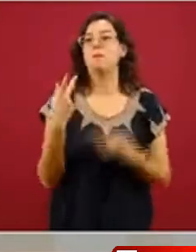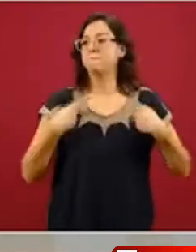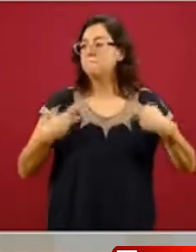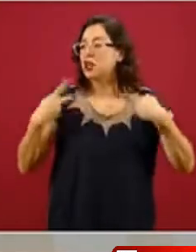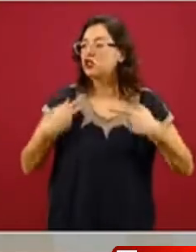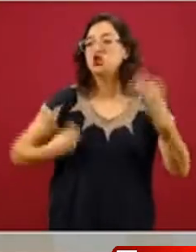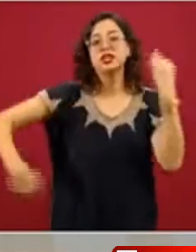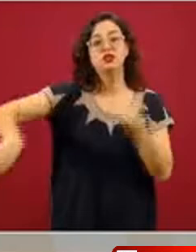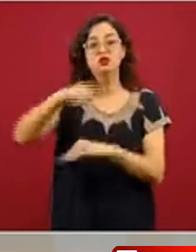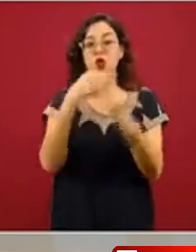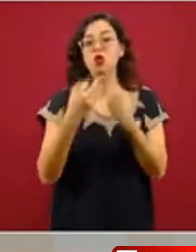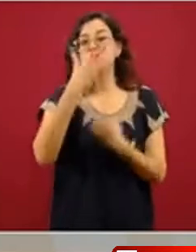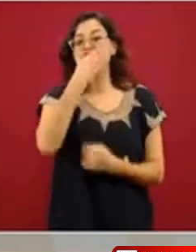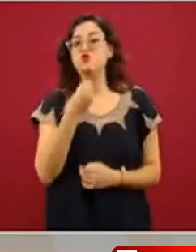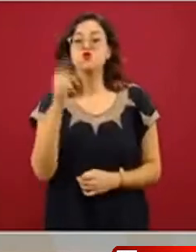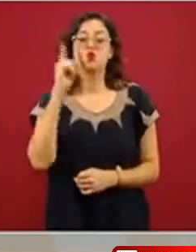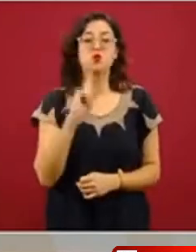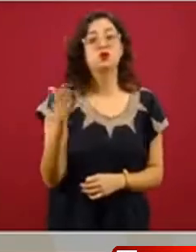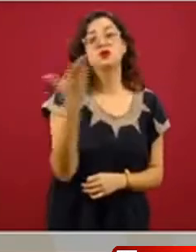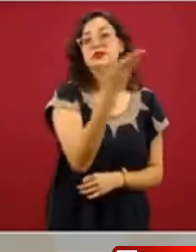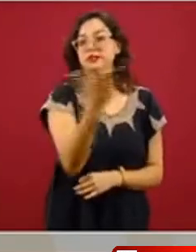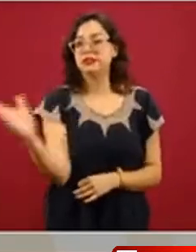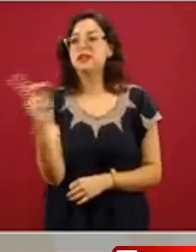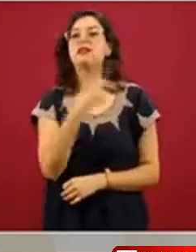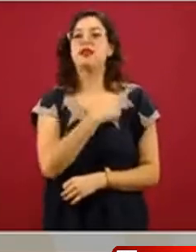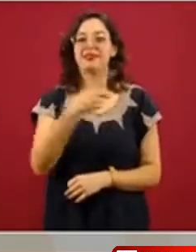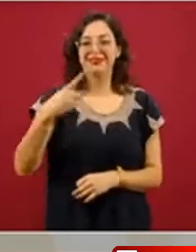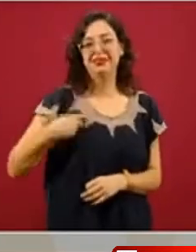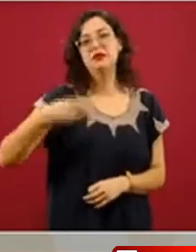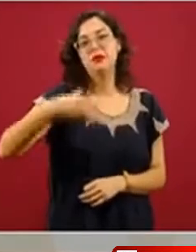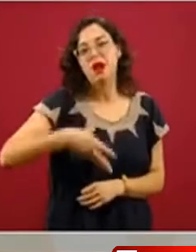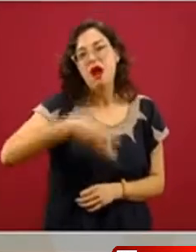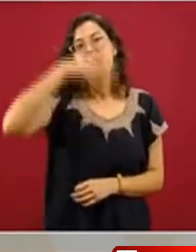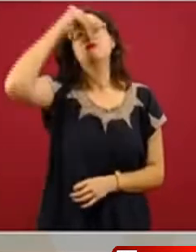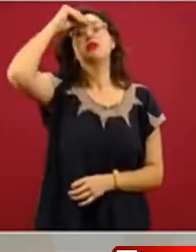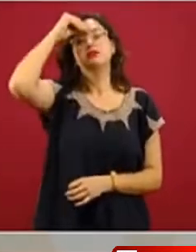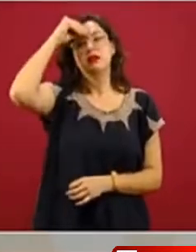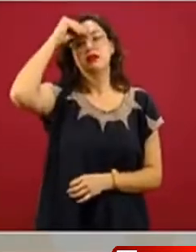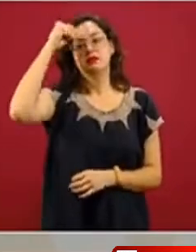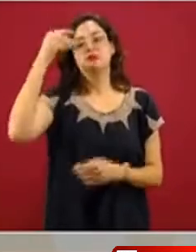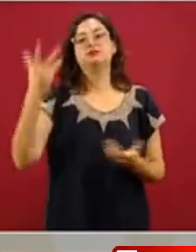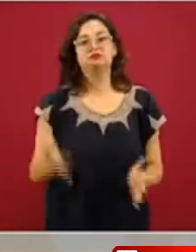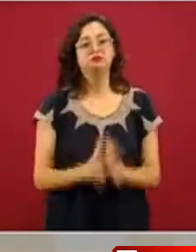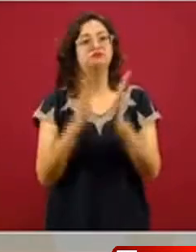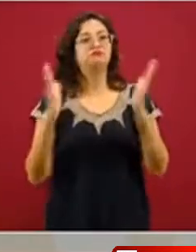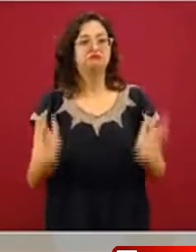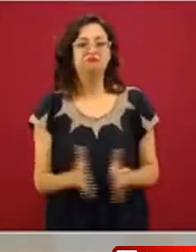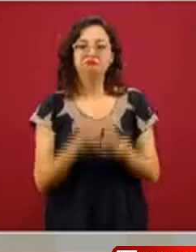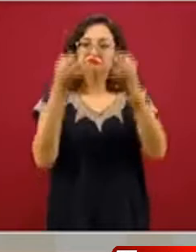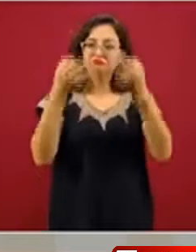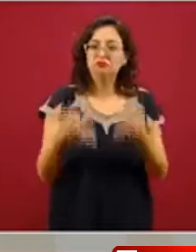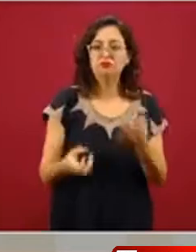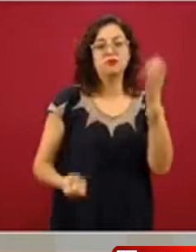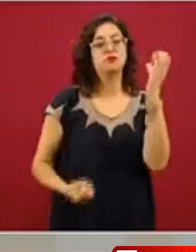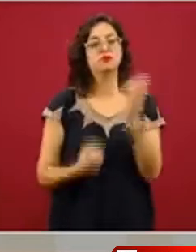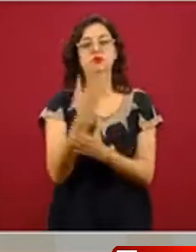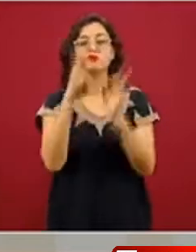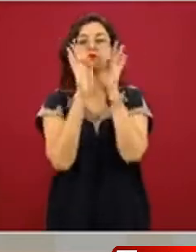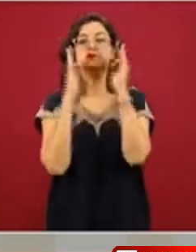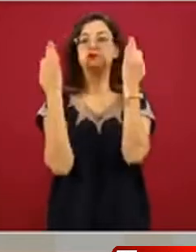ustedes son parte de la realidad de este magnífico país. Y en la medida en